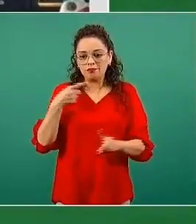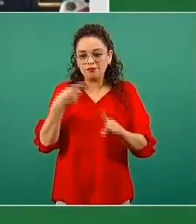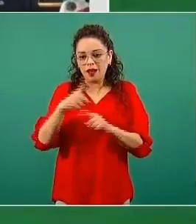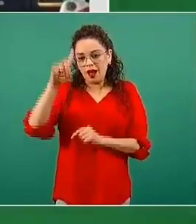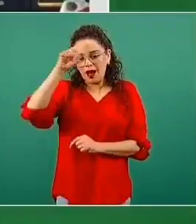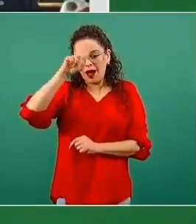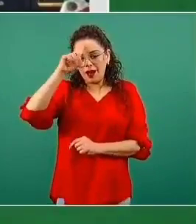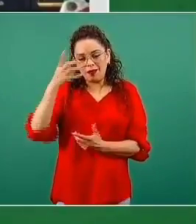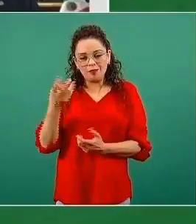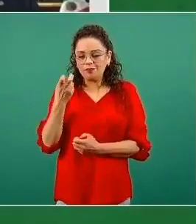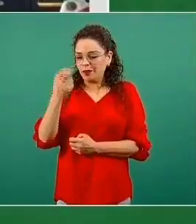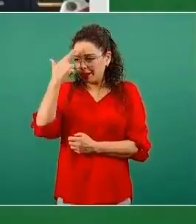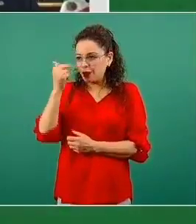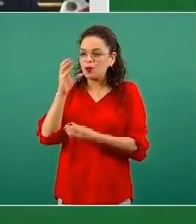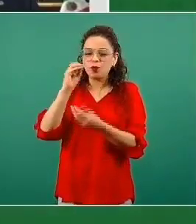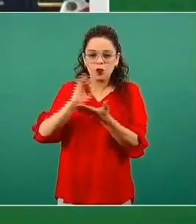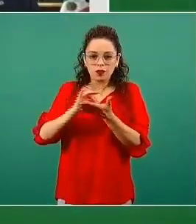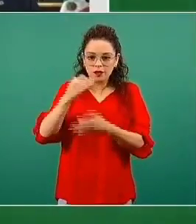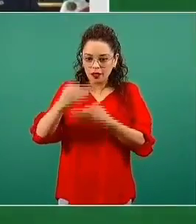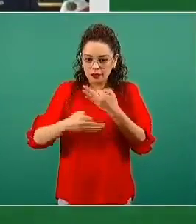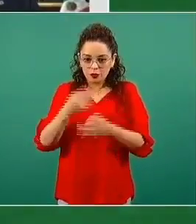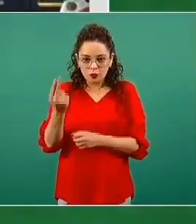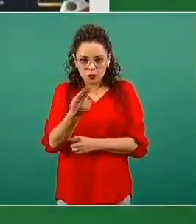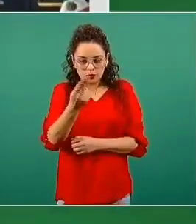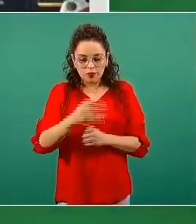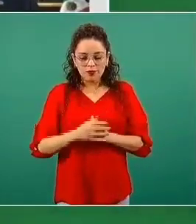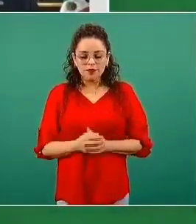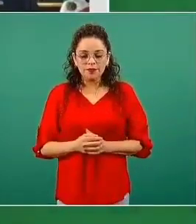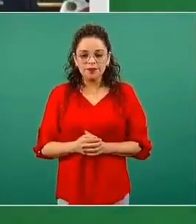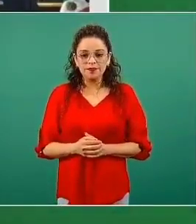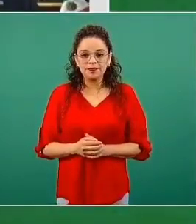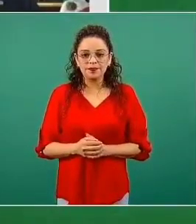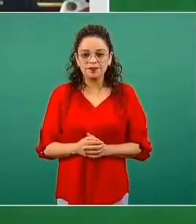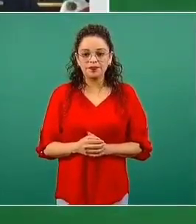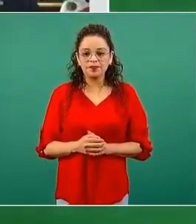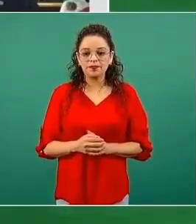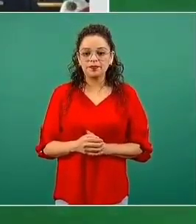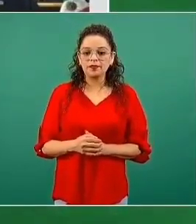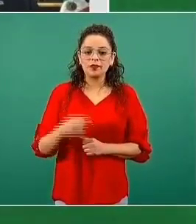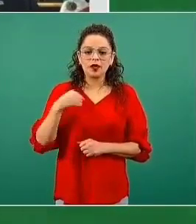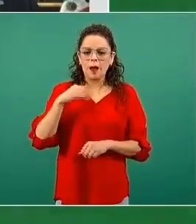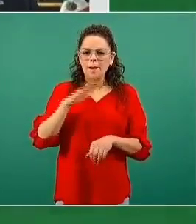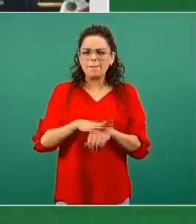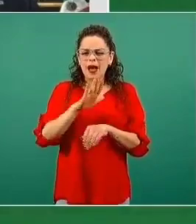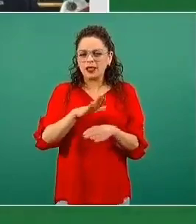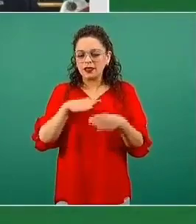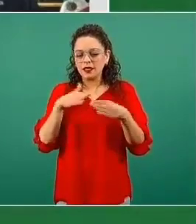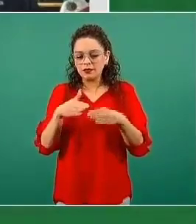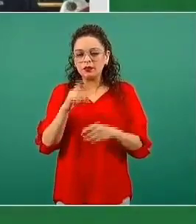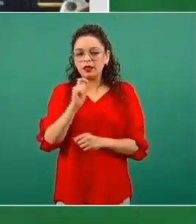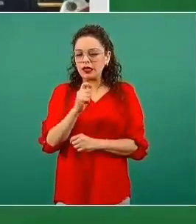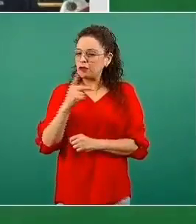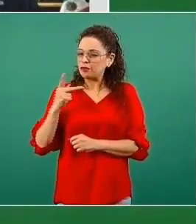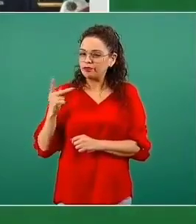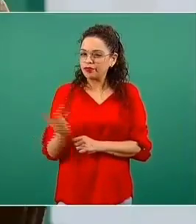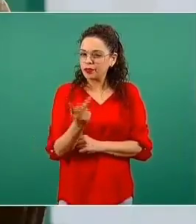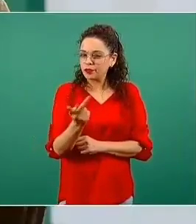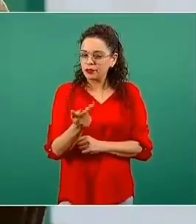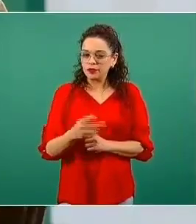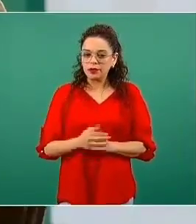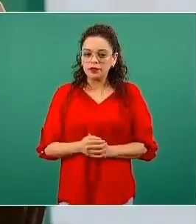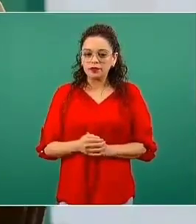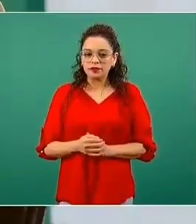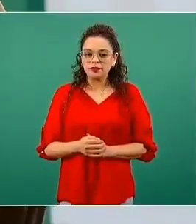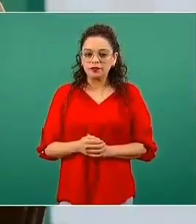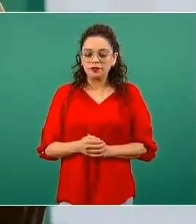Entonces, muchísimas gracias a todas y todos ustedes. Yo voy a ir muy específico a la pregunta. Una de las cosas en la que